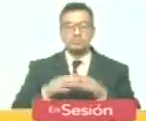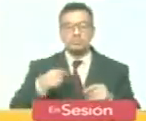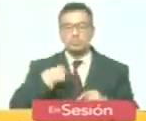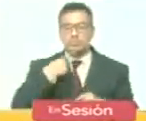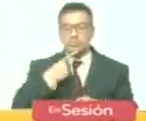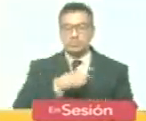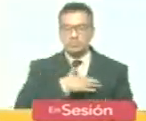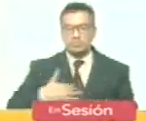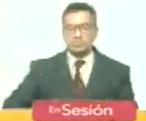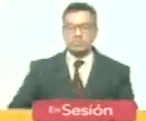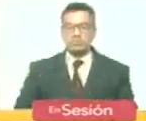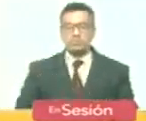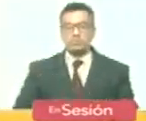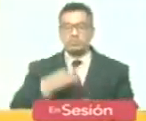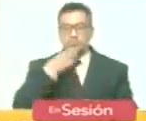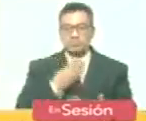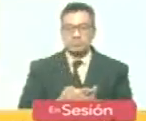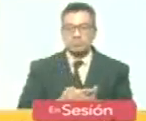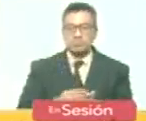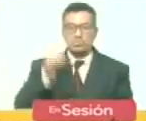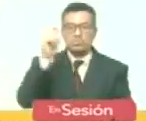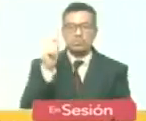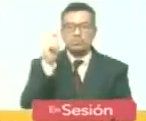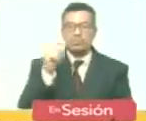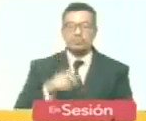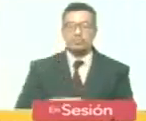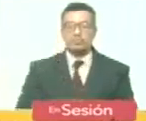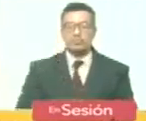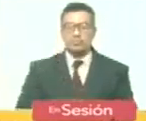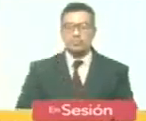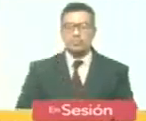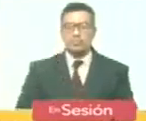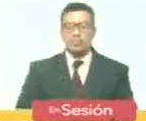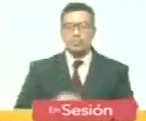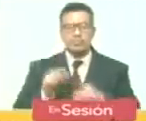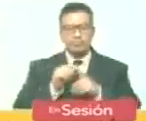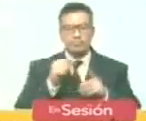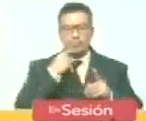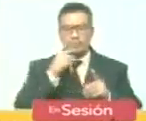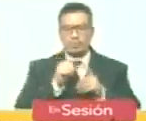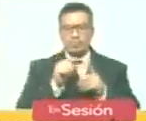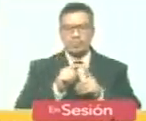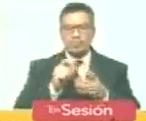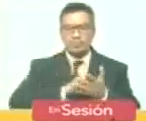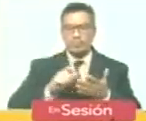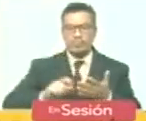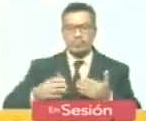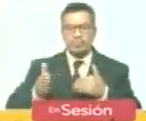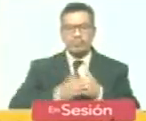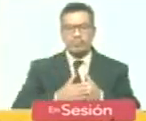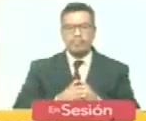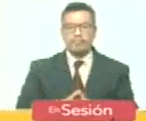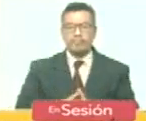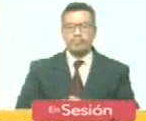presidente. Gracias, diputado. Nadie más anotaron derecho a palabra. Se cierra.